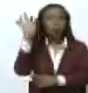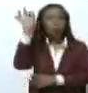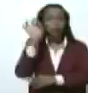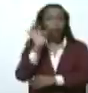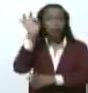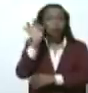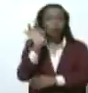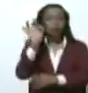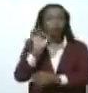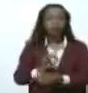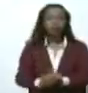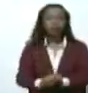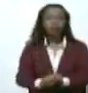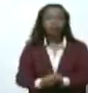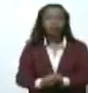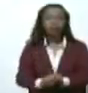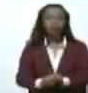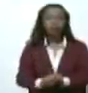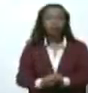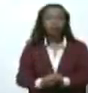46.72%.